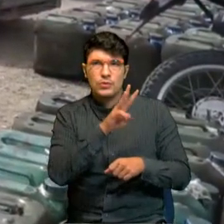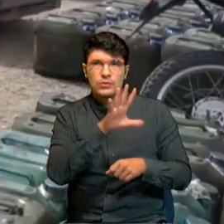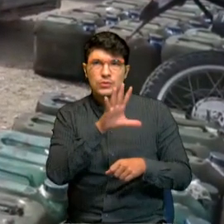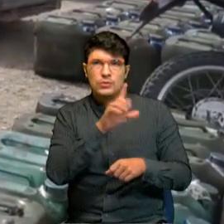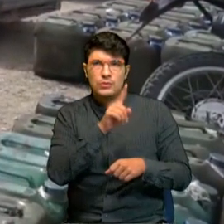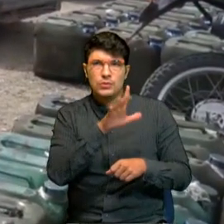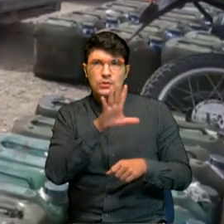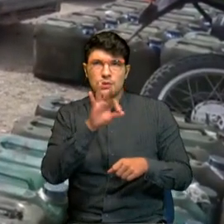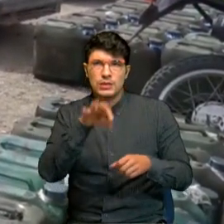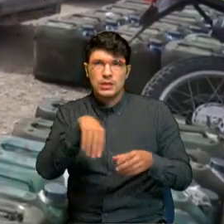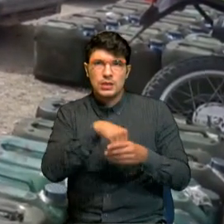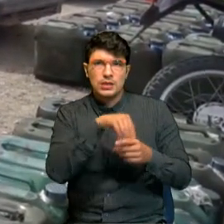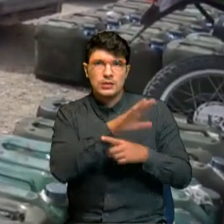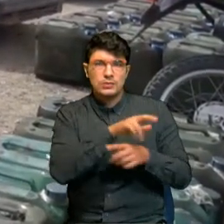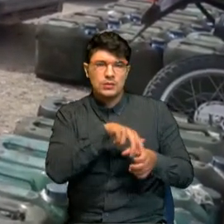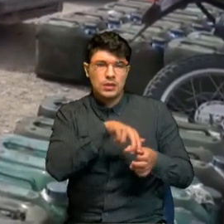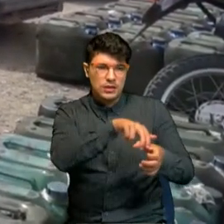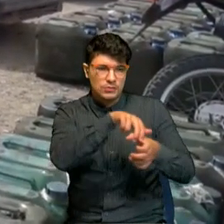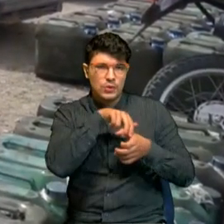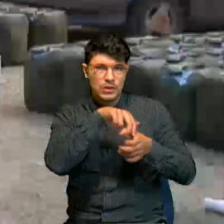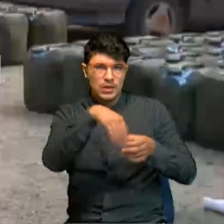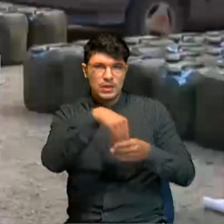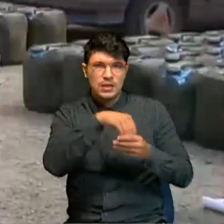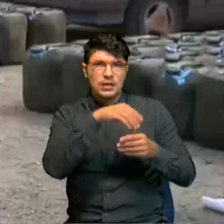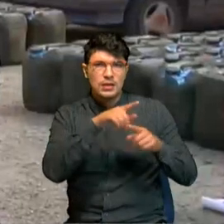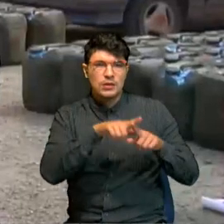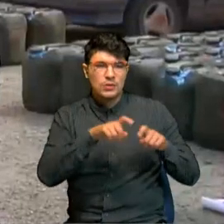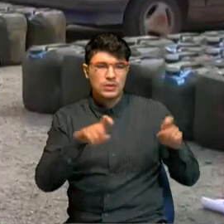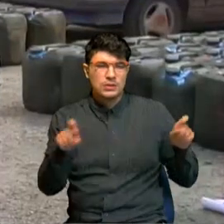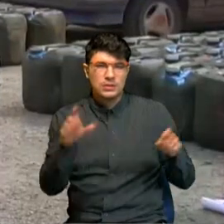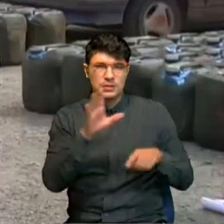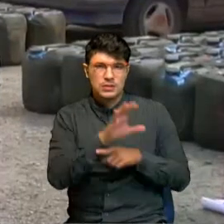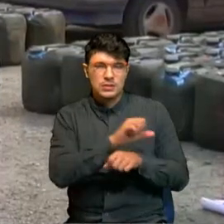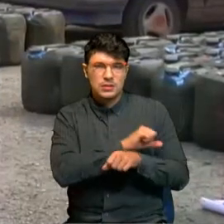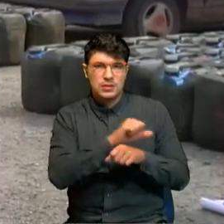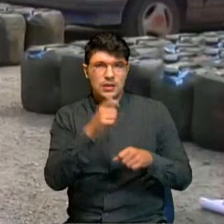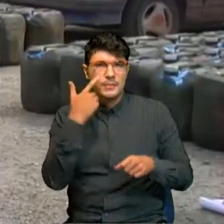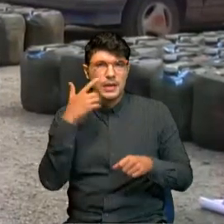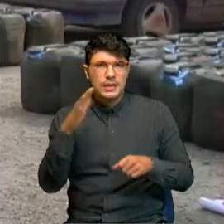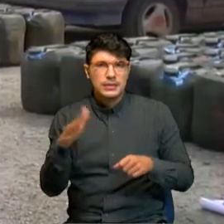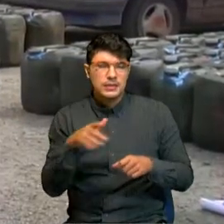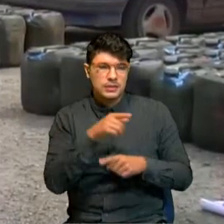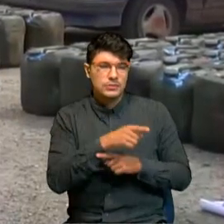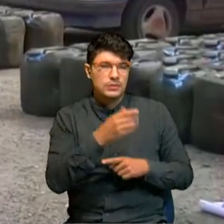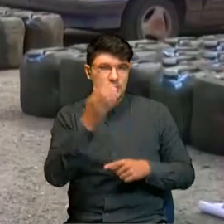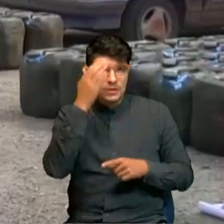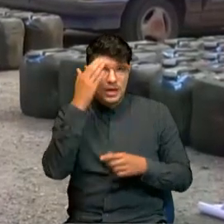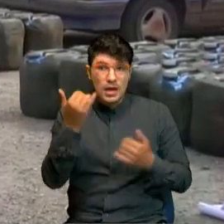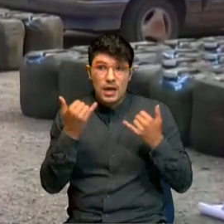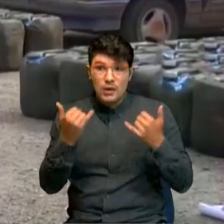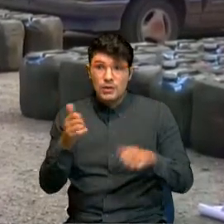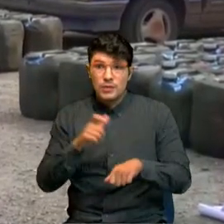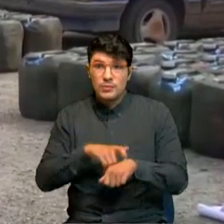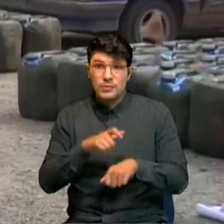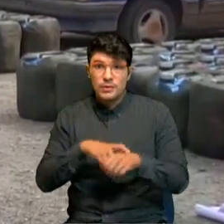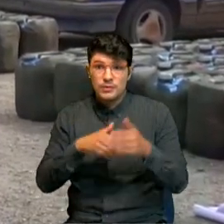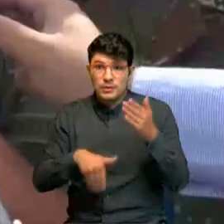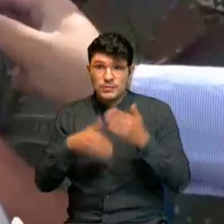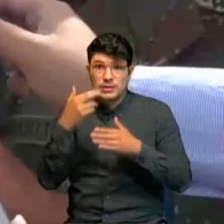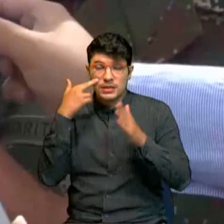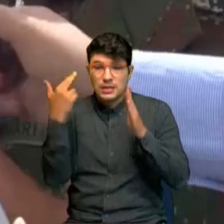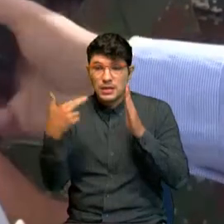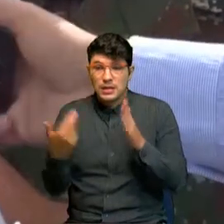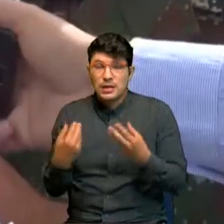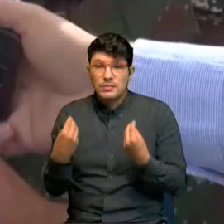interior varias pimpinas de combustible, al parecer de contrabando. En este momento se está verificando para